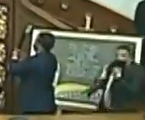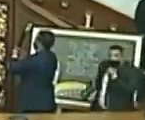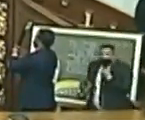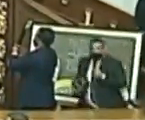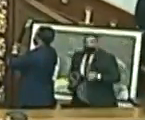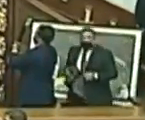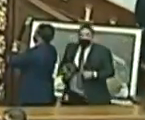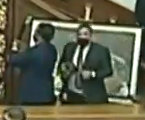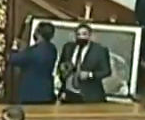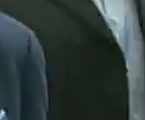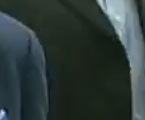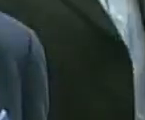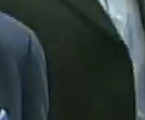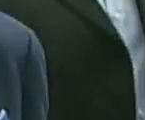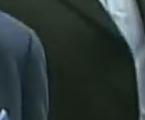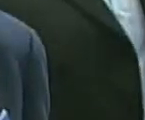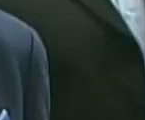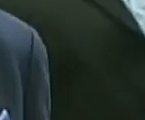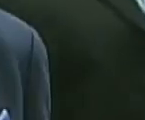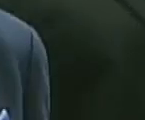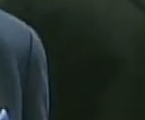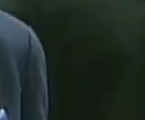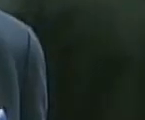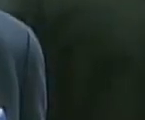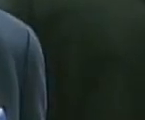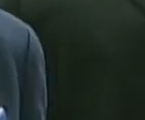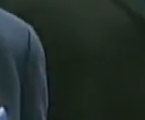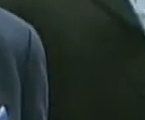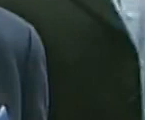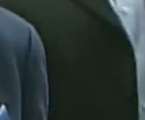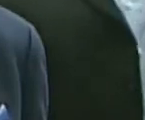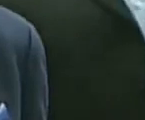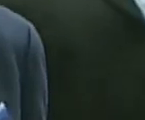que otra vez triunfó.